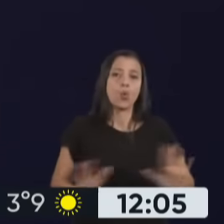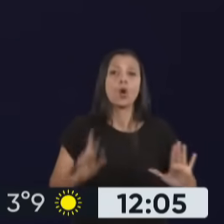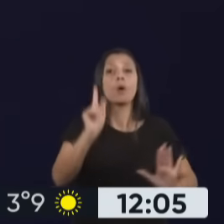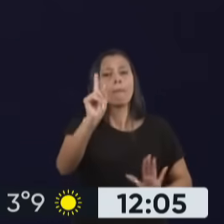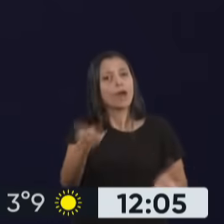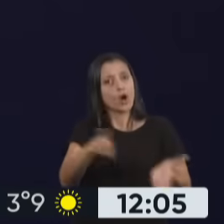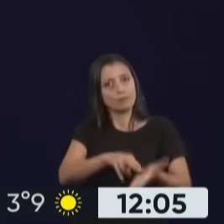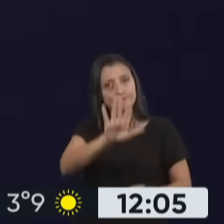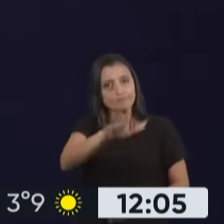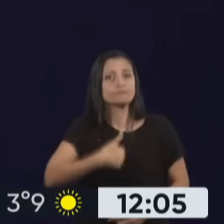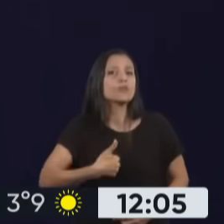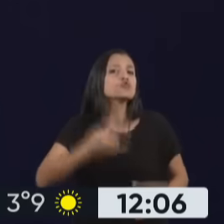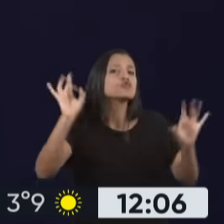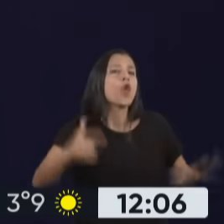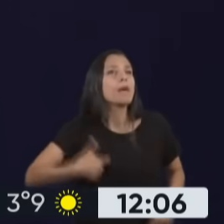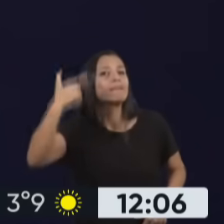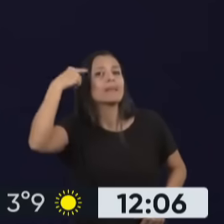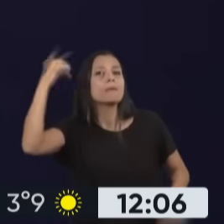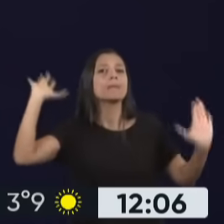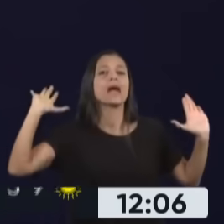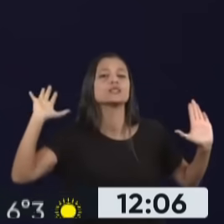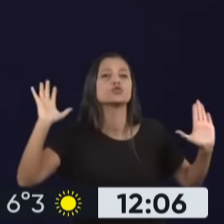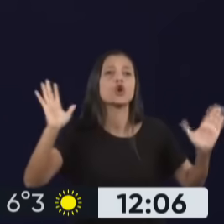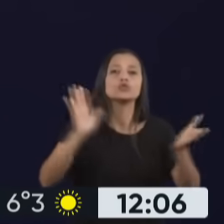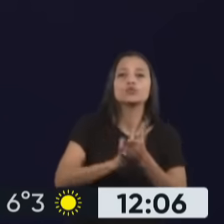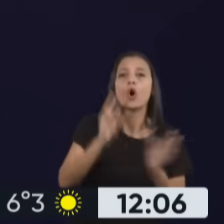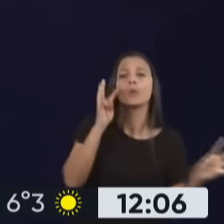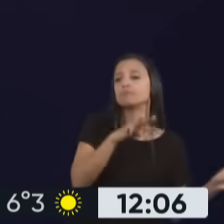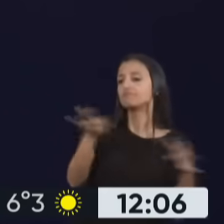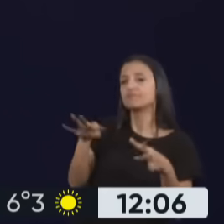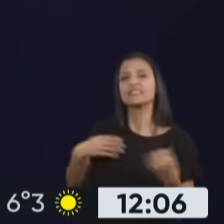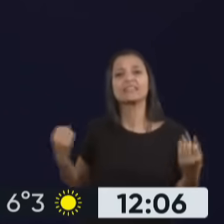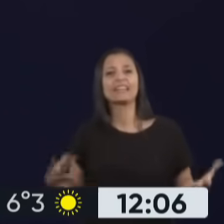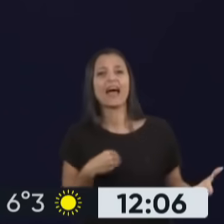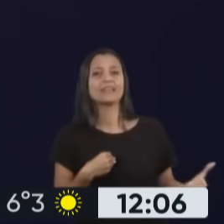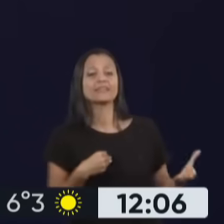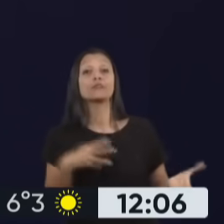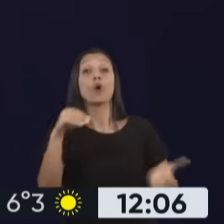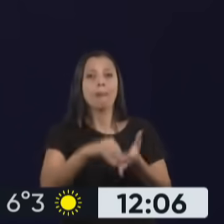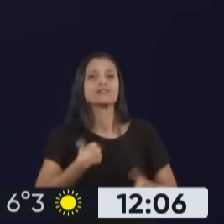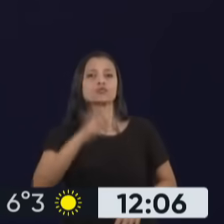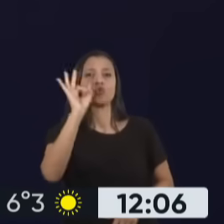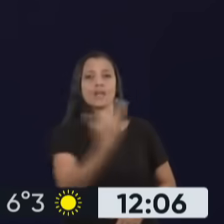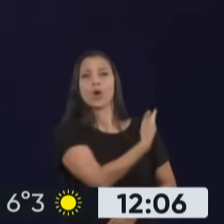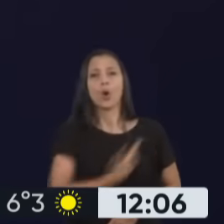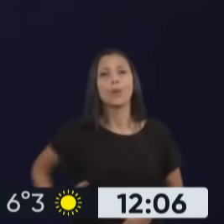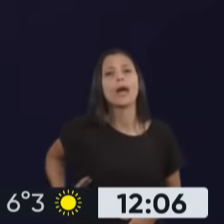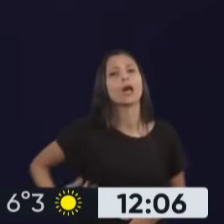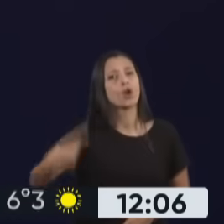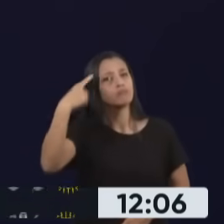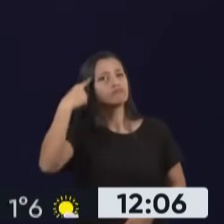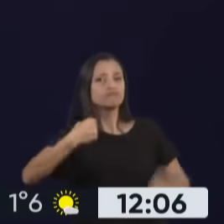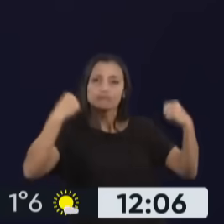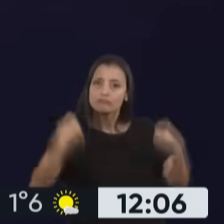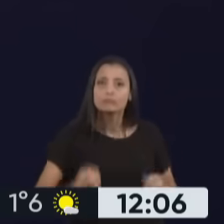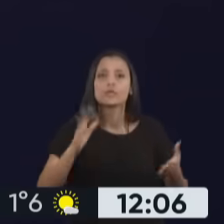estoy simplemente conjeturando sobre los datos que tengo y además sobre la posición que tiene el gobierno con respecto a las